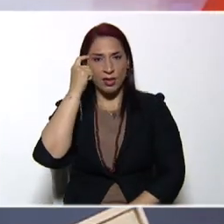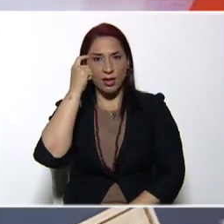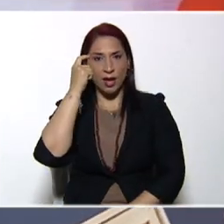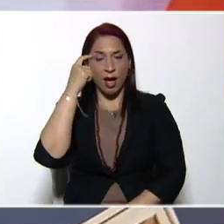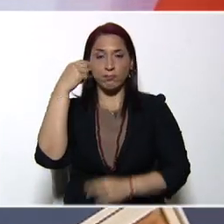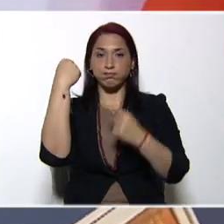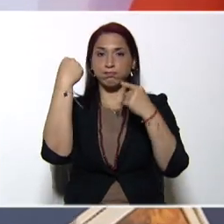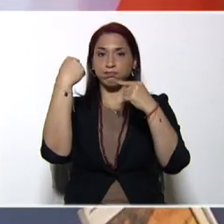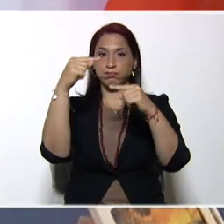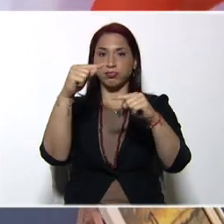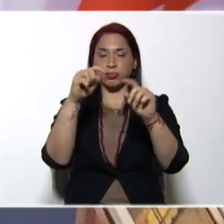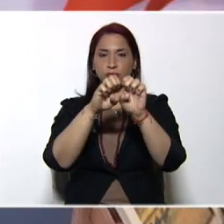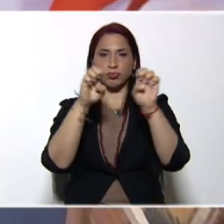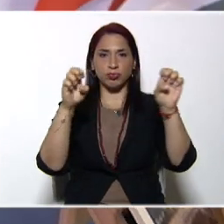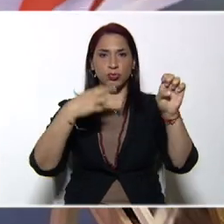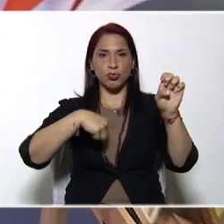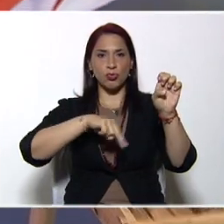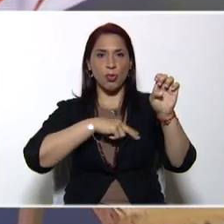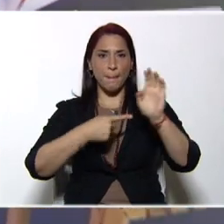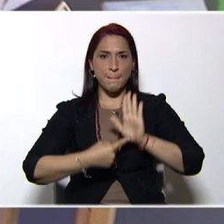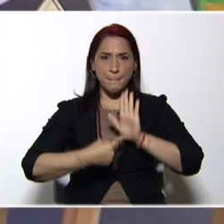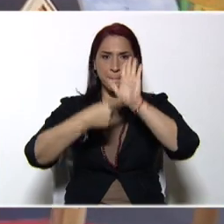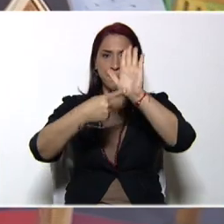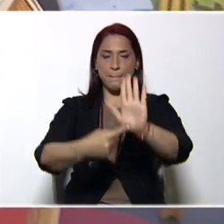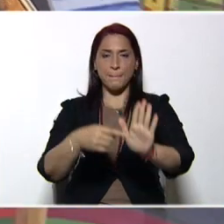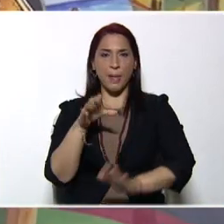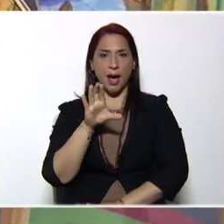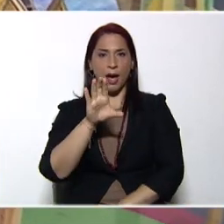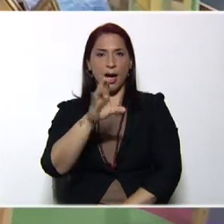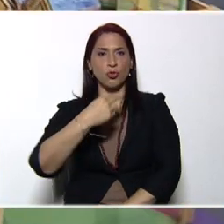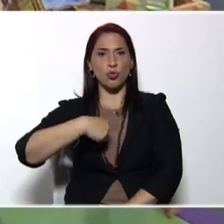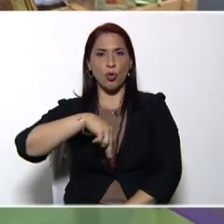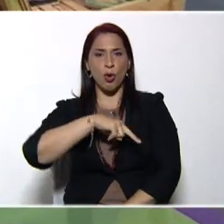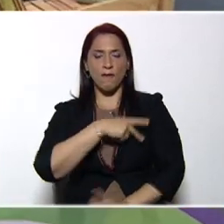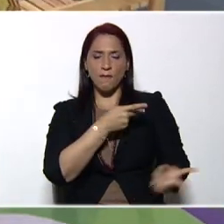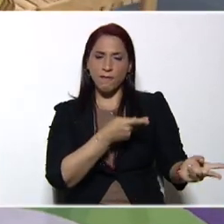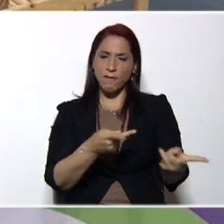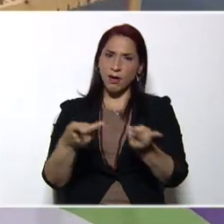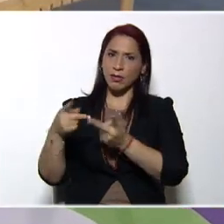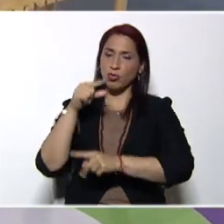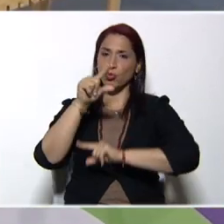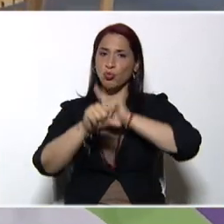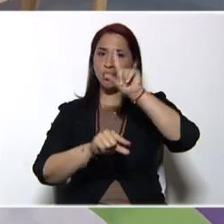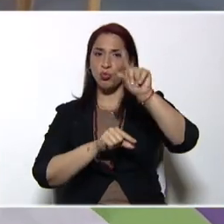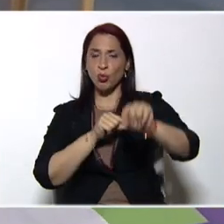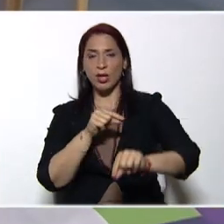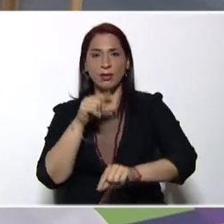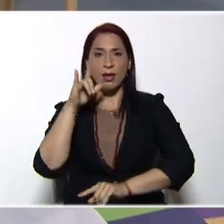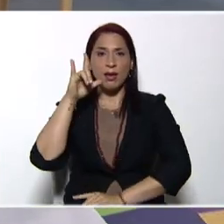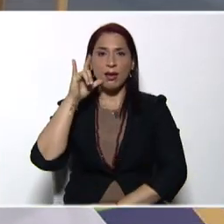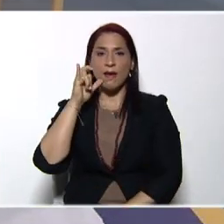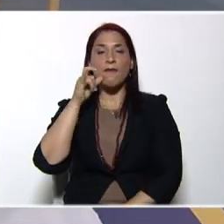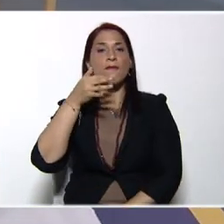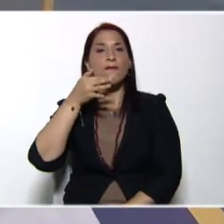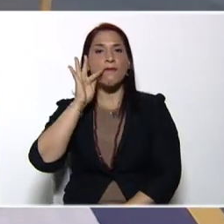nivel educativo que presentamos para el país, y por eso te invitamos a Twitter, Instagram y Facebook con